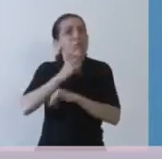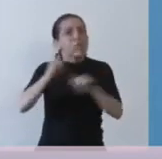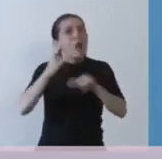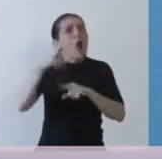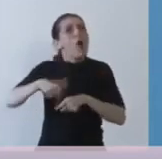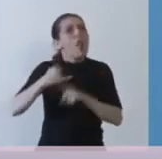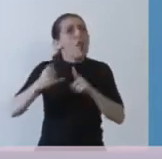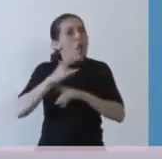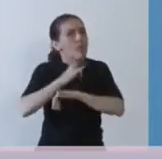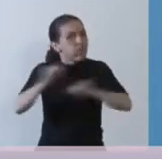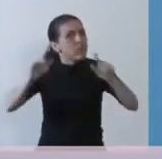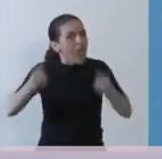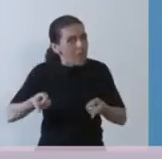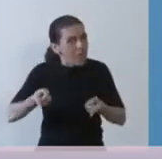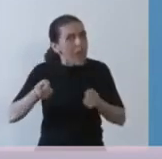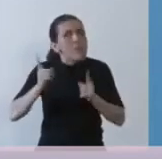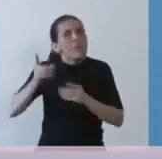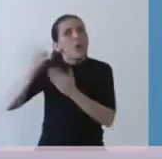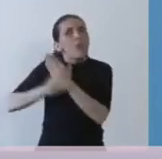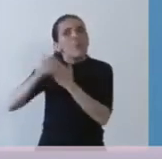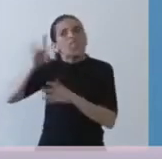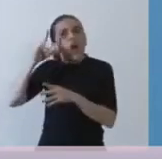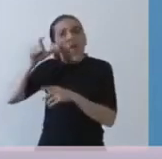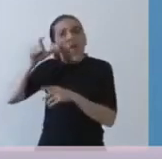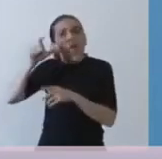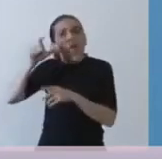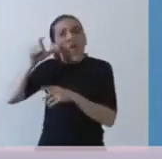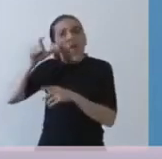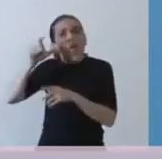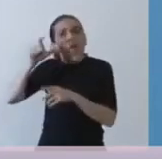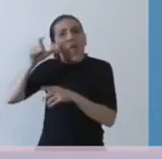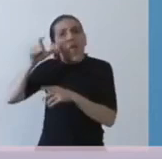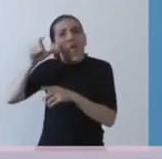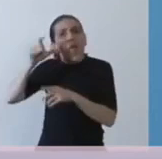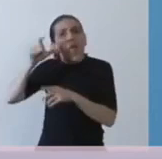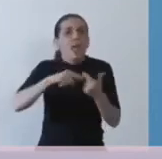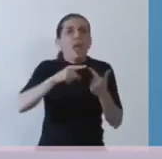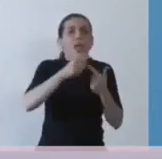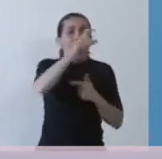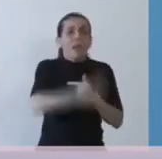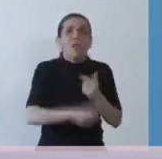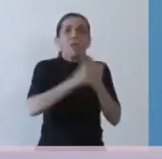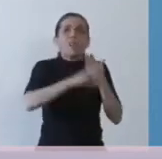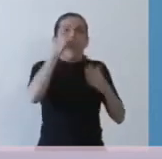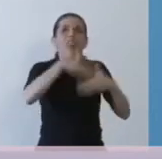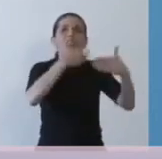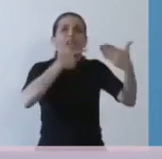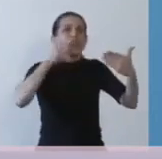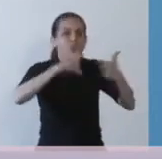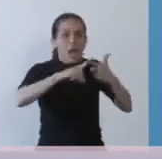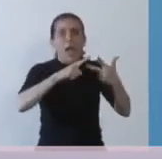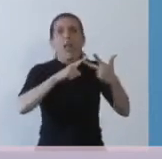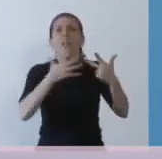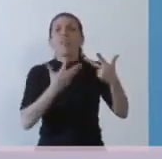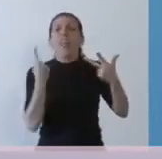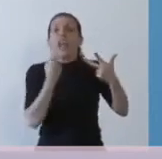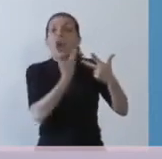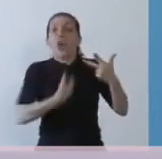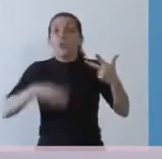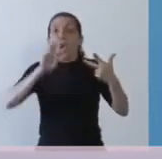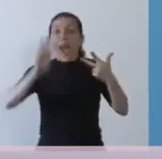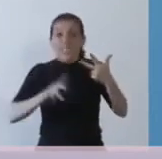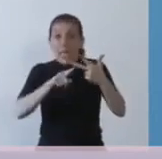eh tanto por el ministro de transporte con como el ministro de desarrollo social y el director ejecutivo de lancés